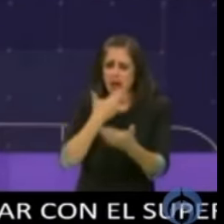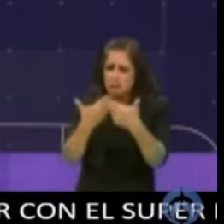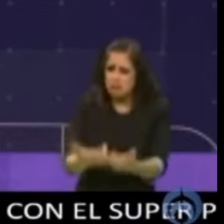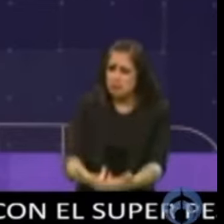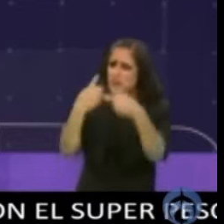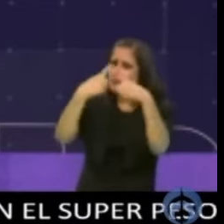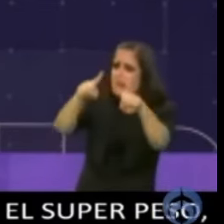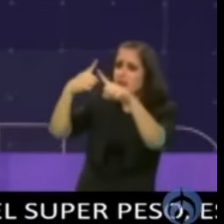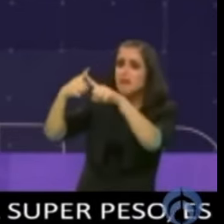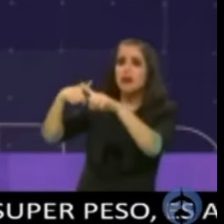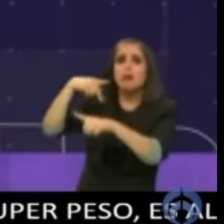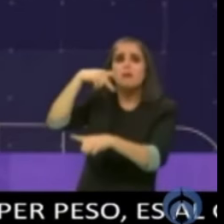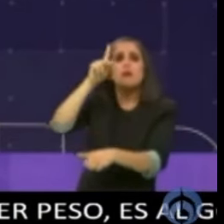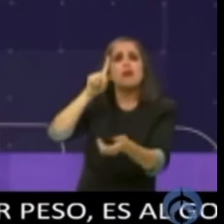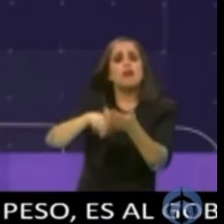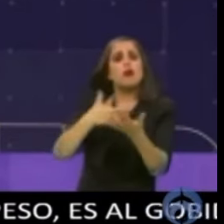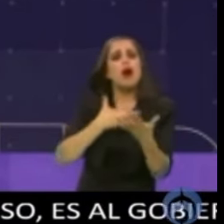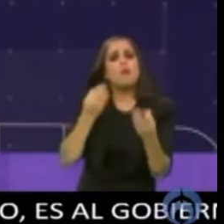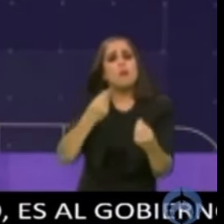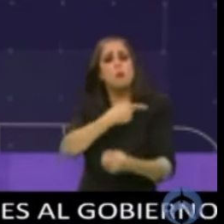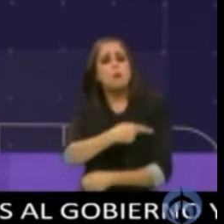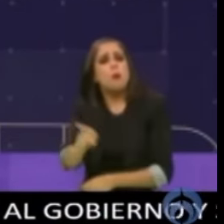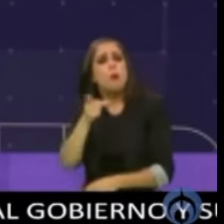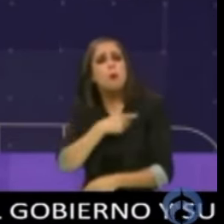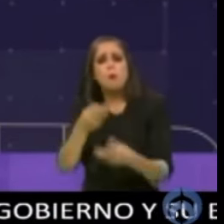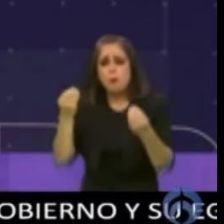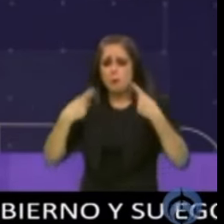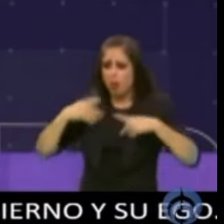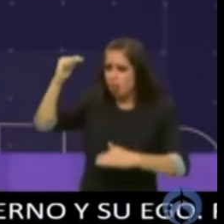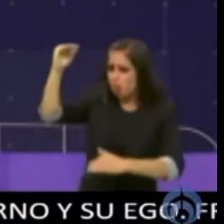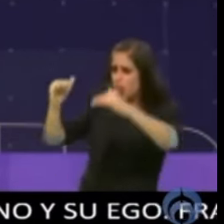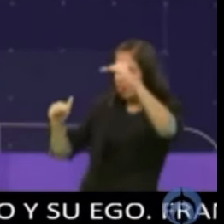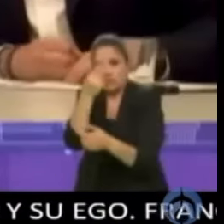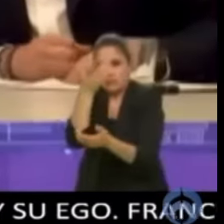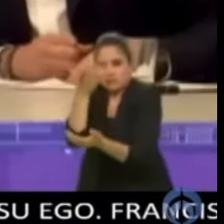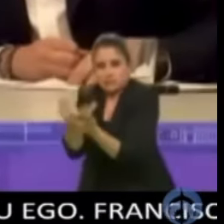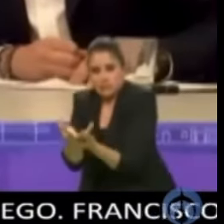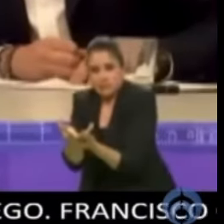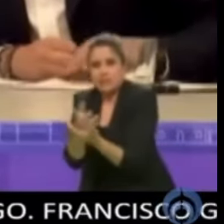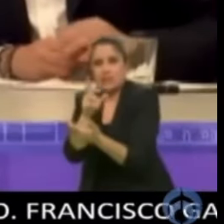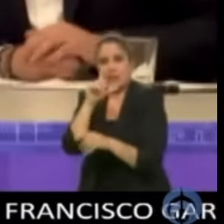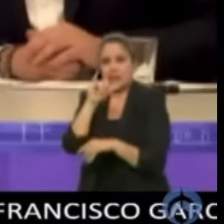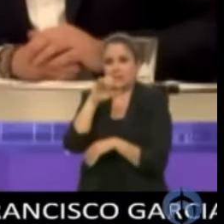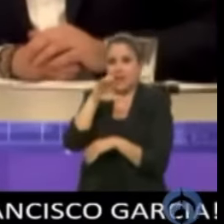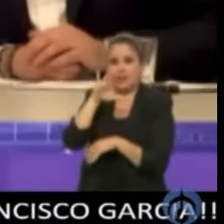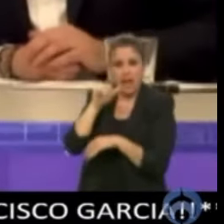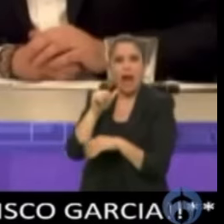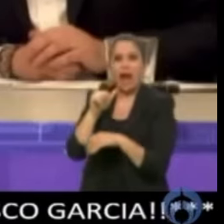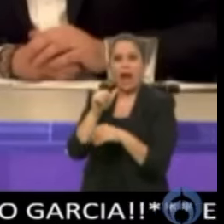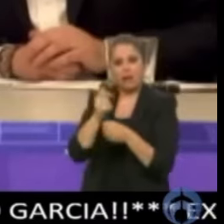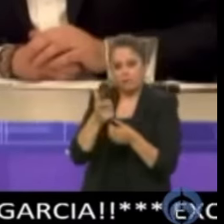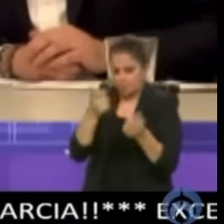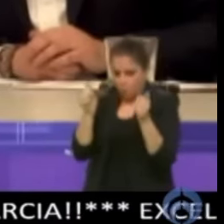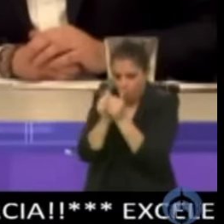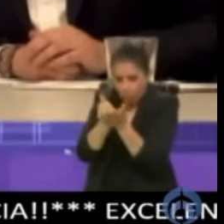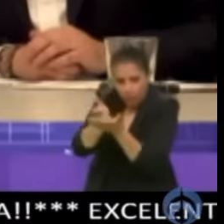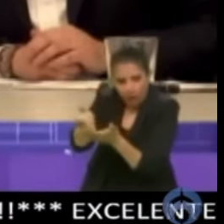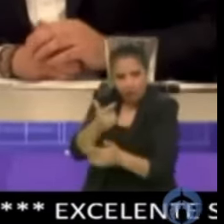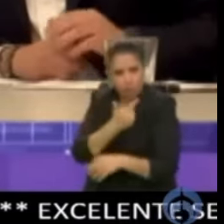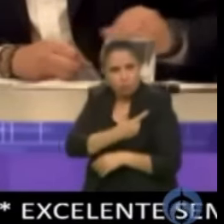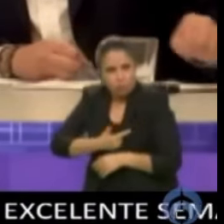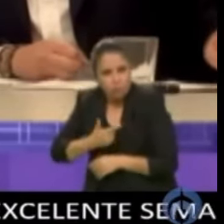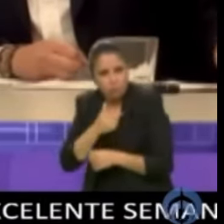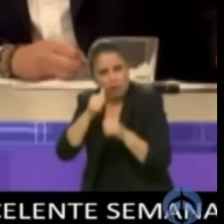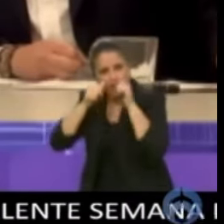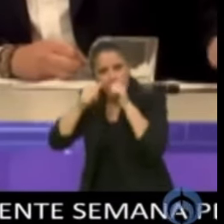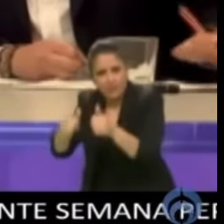Acción Nacional, no hicieron nada de lo que dicen que van a hacer. Y Guanajuato es el estado con más violencia, o sea, como si